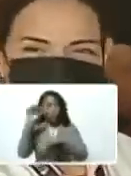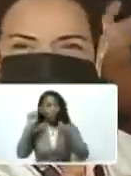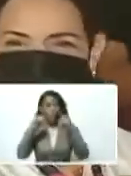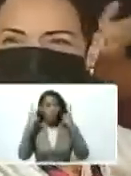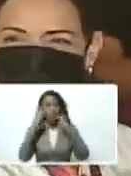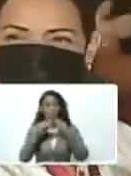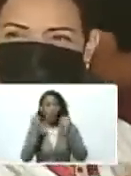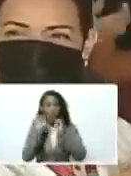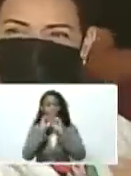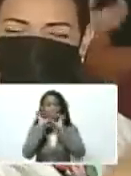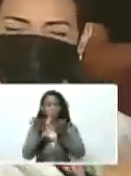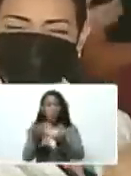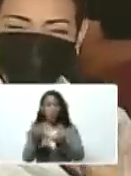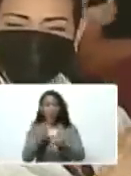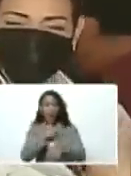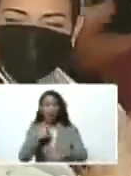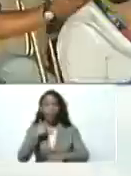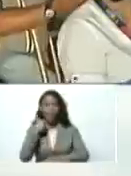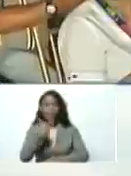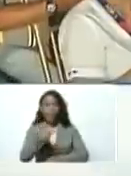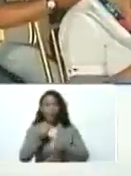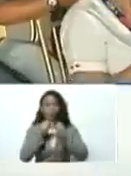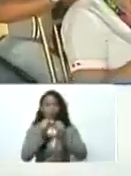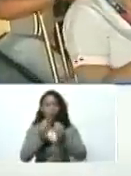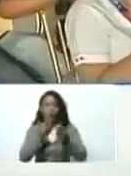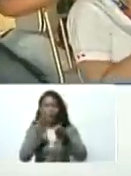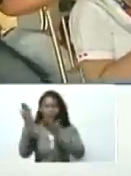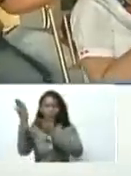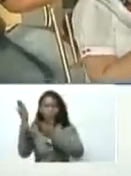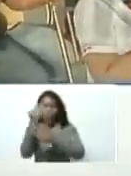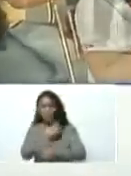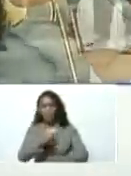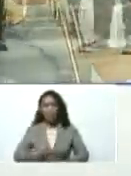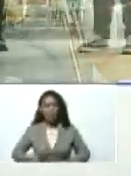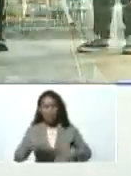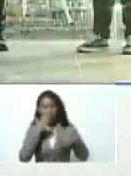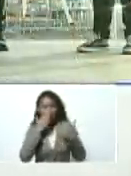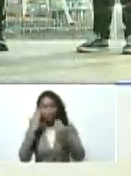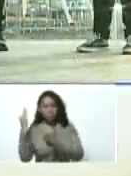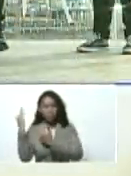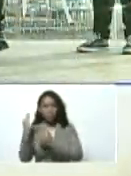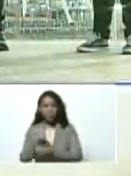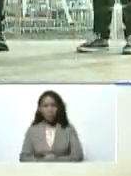nuestras bendiciones, queremos decirle, siga adelante, presidente, adelante.